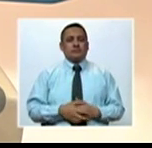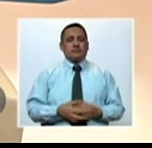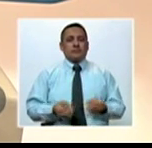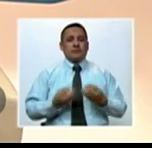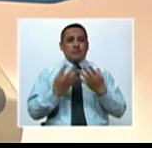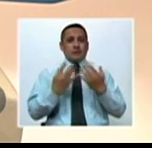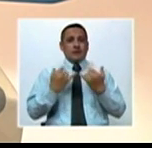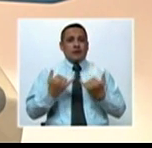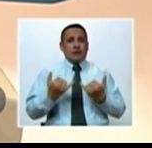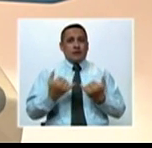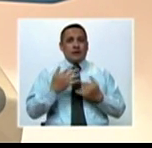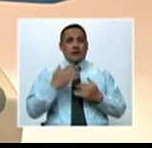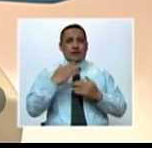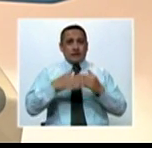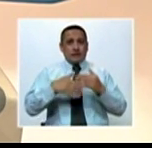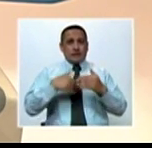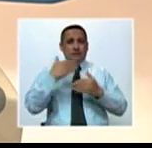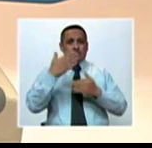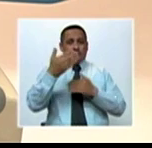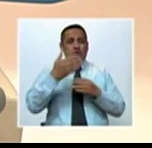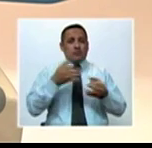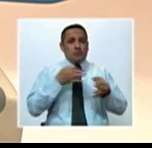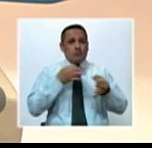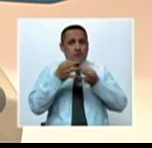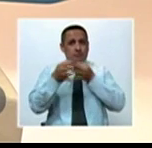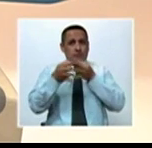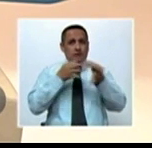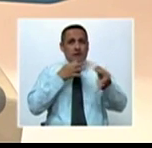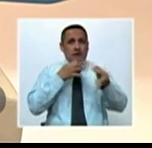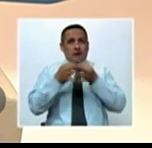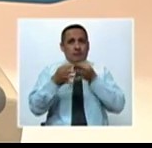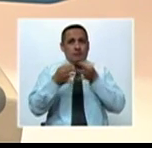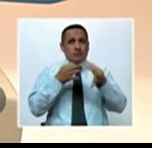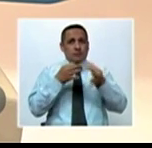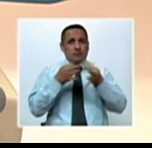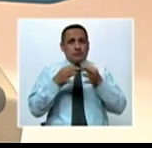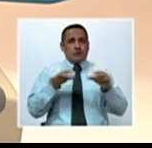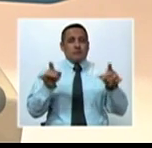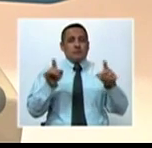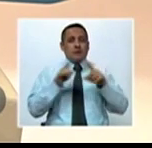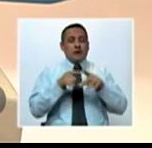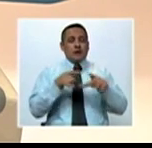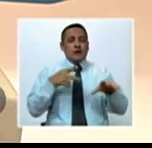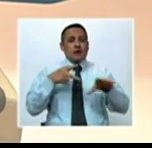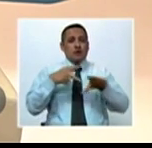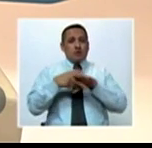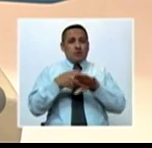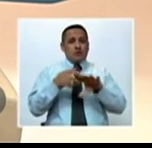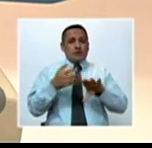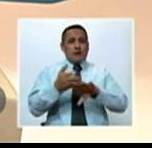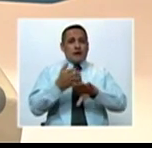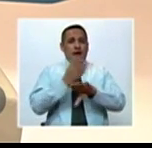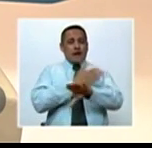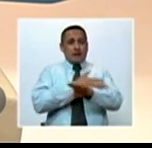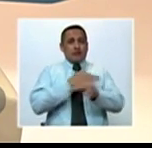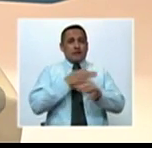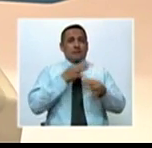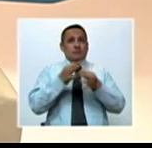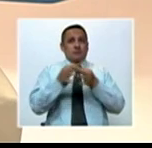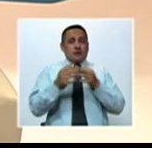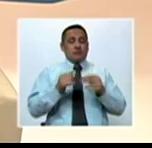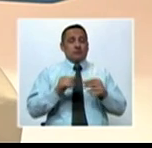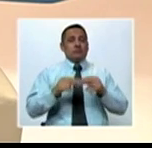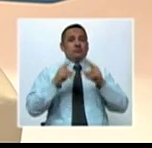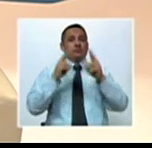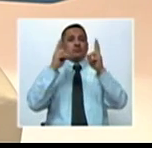ingresos, que bueno, como lo comentábamos en la pausa con Felipe, en realidad este va a